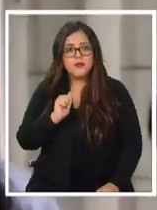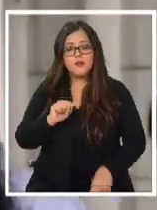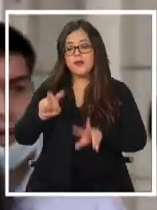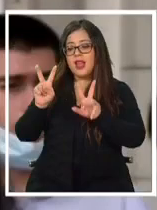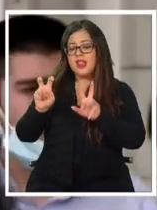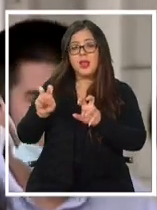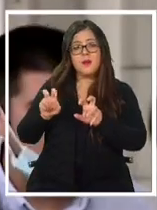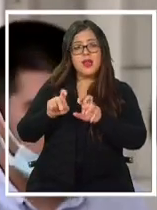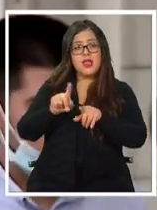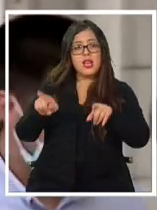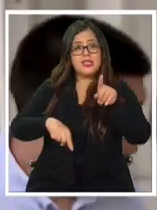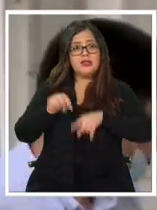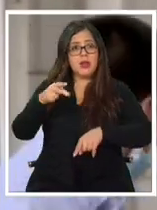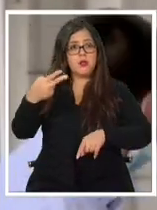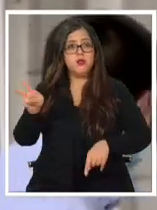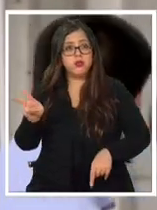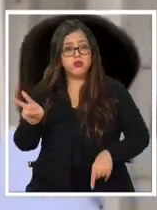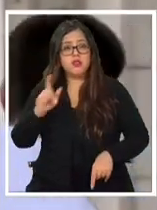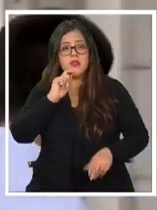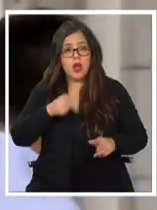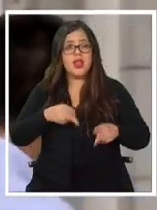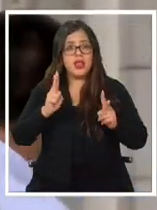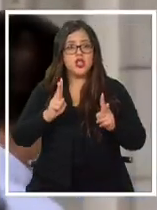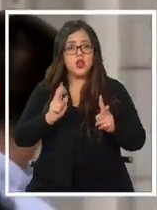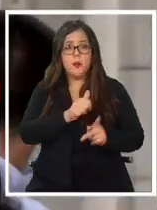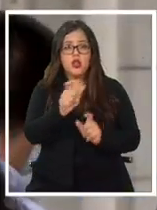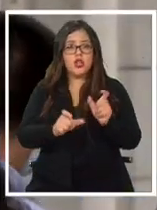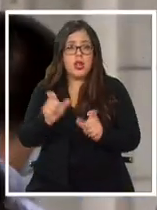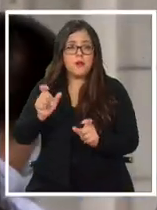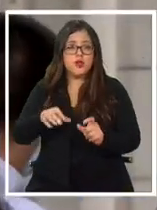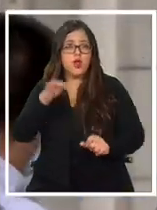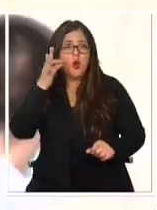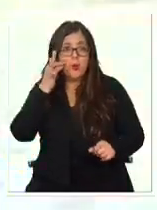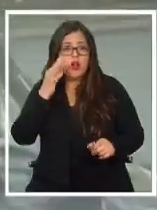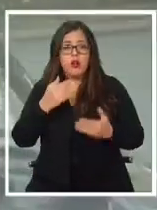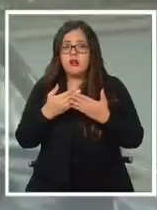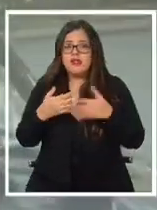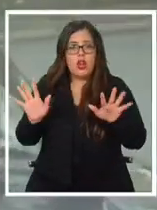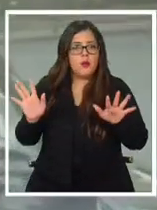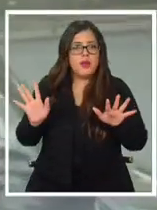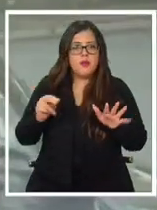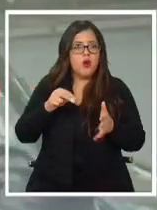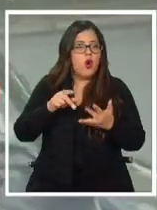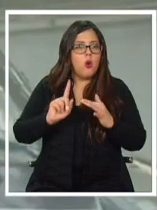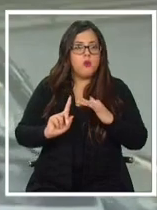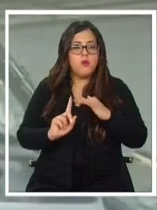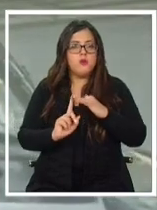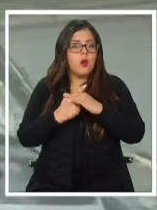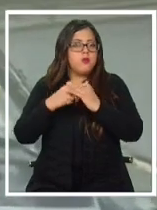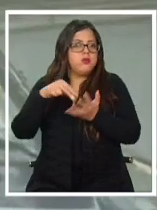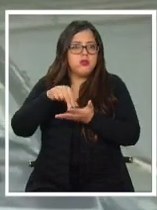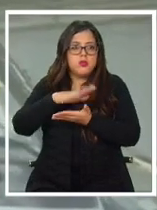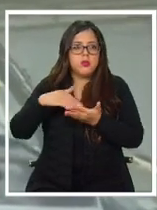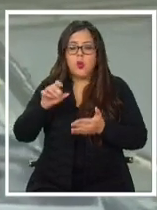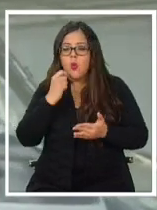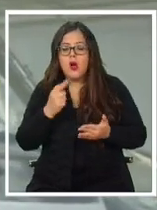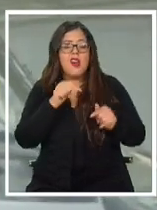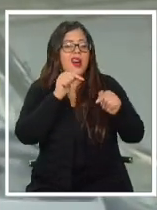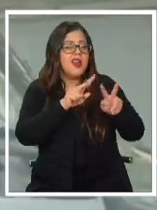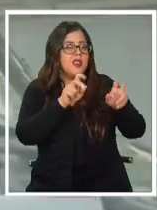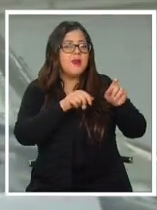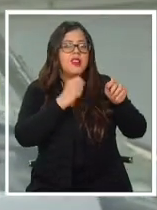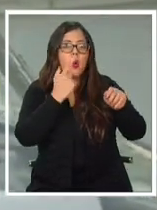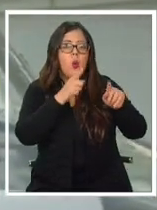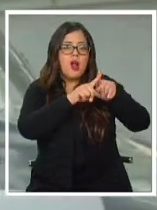propiedad es un derecho fundamental para todos los seres humanos, más allá de la etnia que vengamos. Que no entendemos cómo se va a definir qué parte del